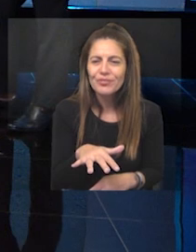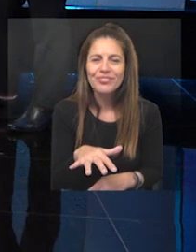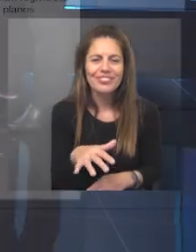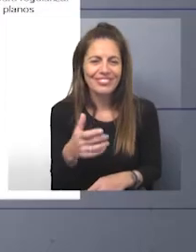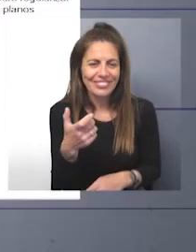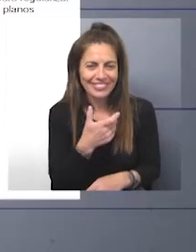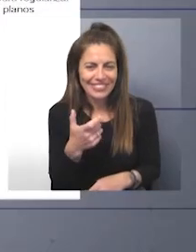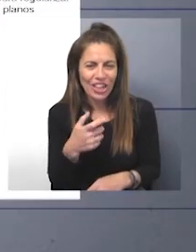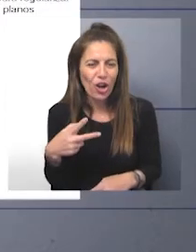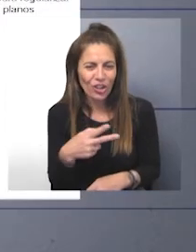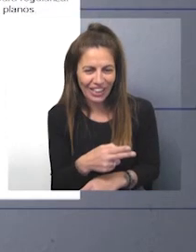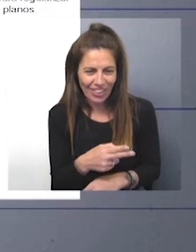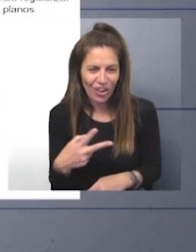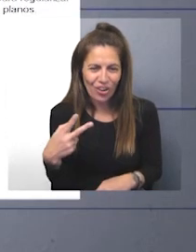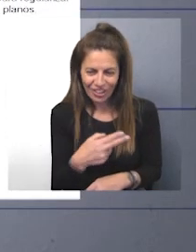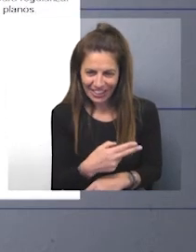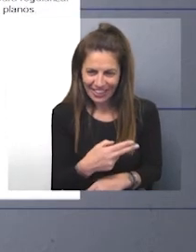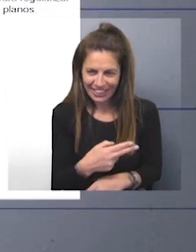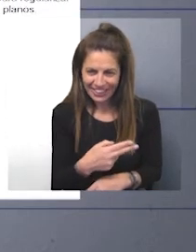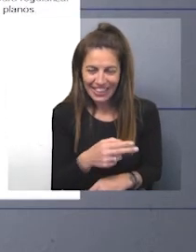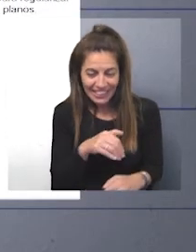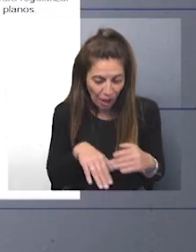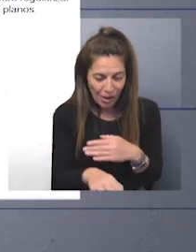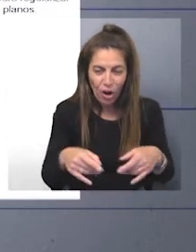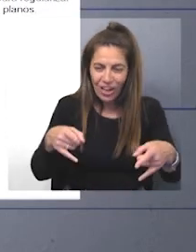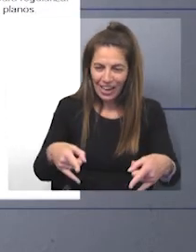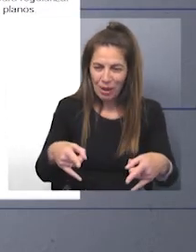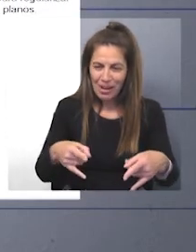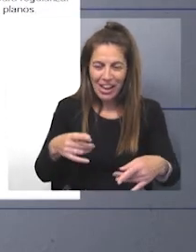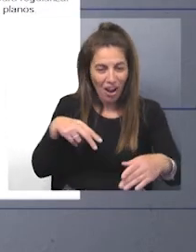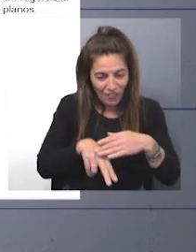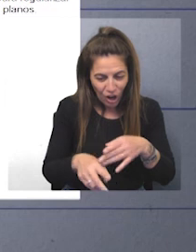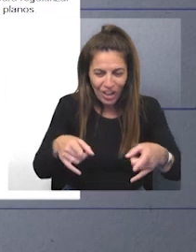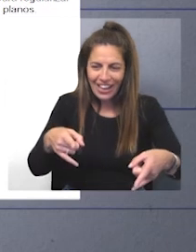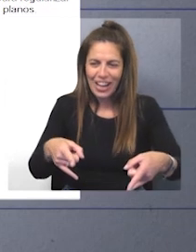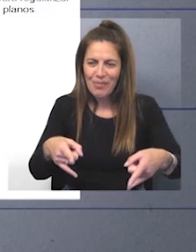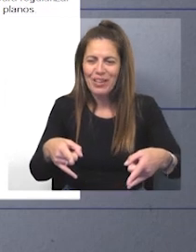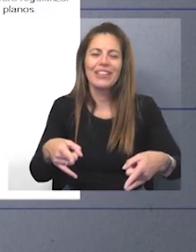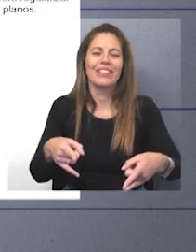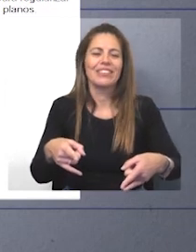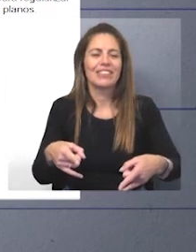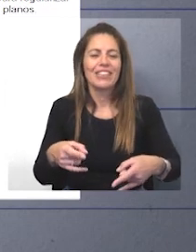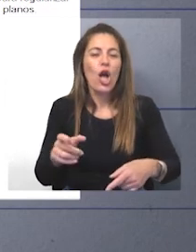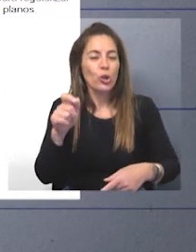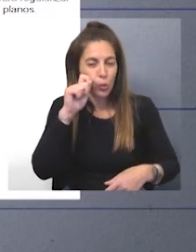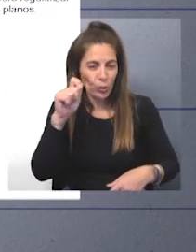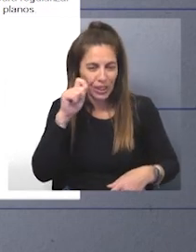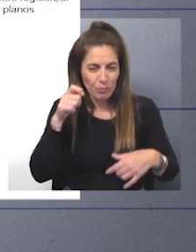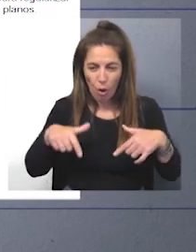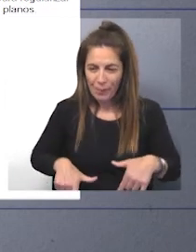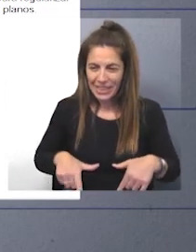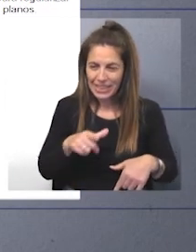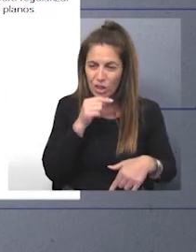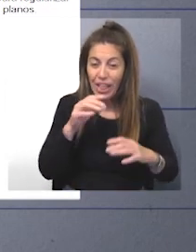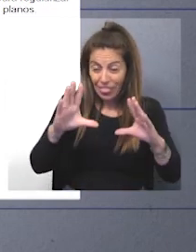que qu le quedó con está bajo la cama la otra parte está bajo la cama eh turismo Ministerio del interior